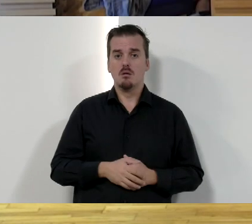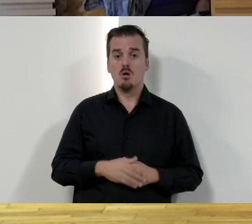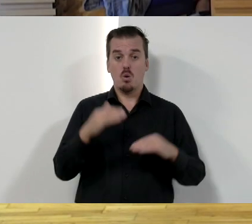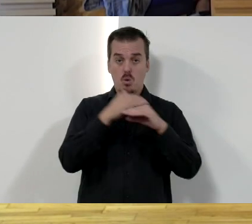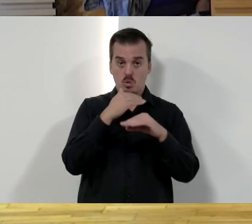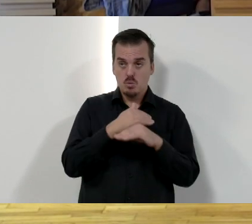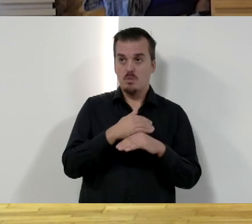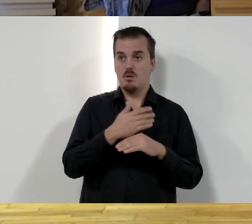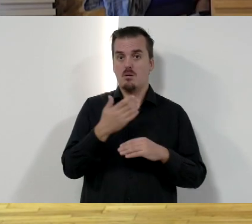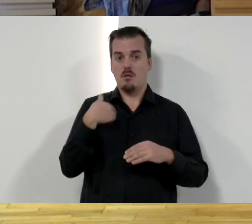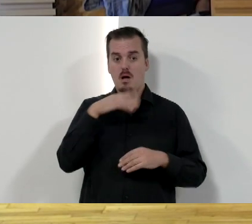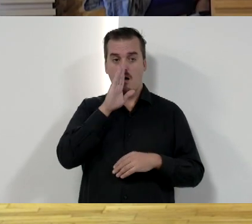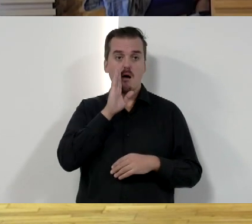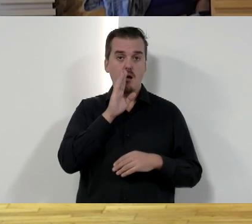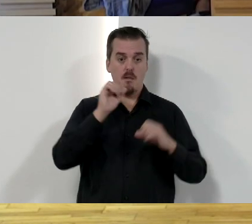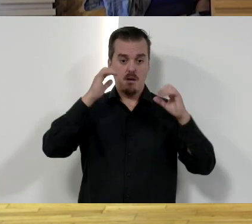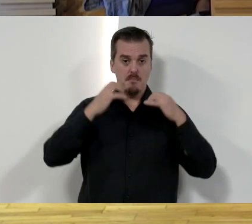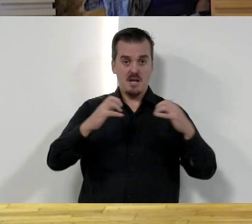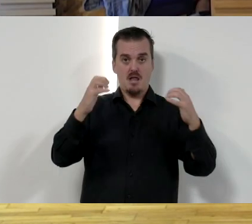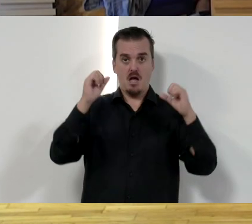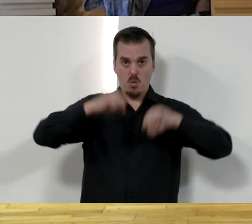2012, si quieres, pero está con el acuerdo plenario.